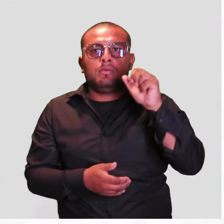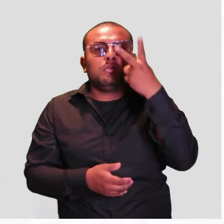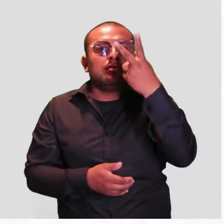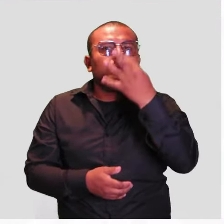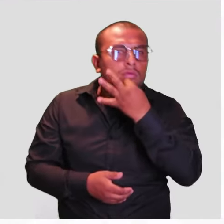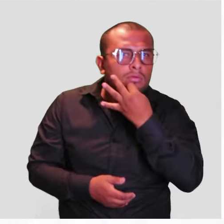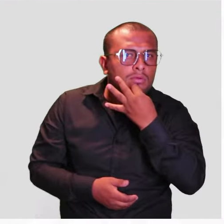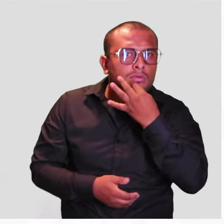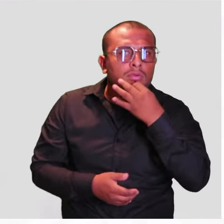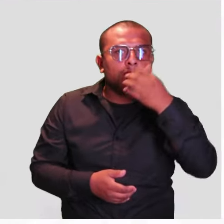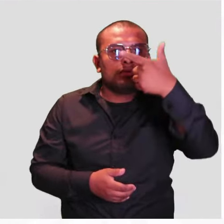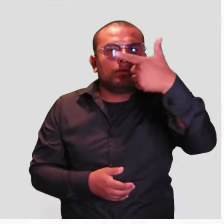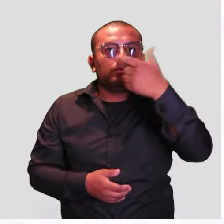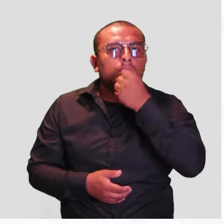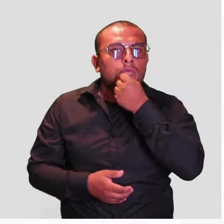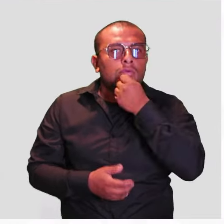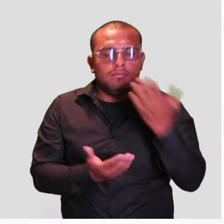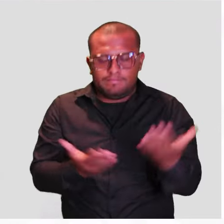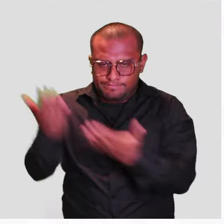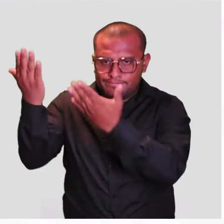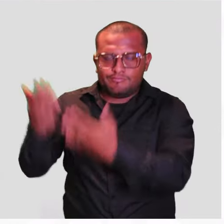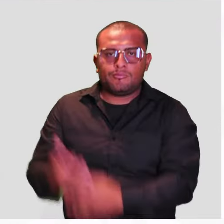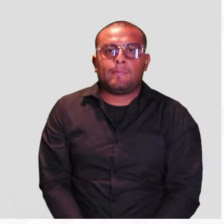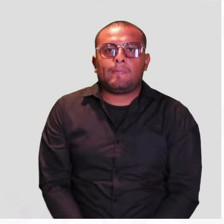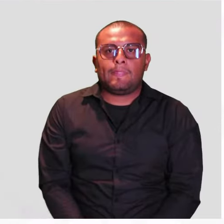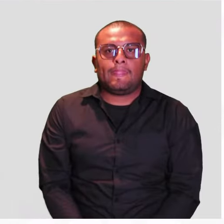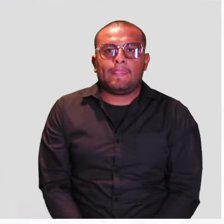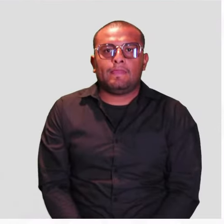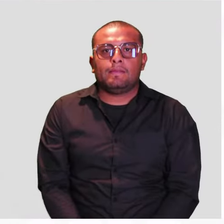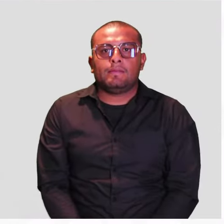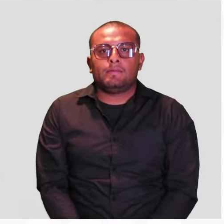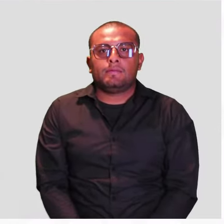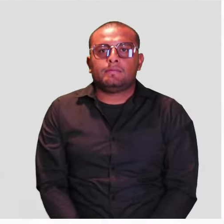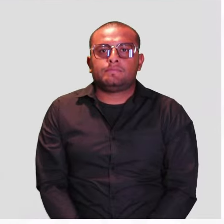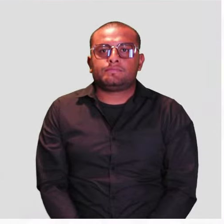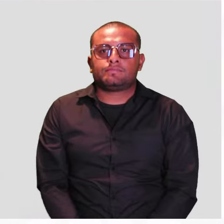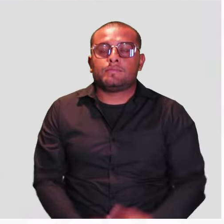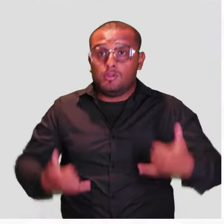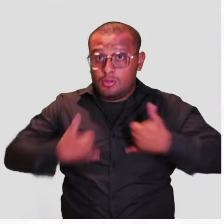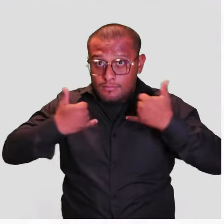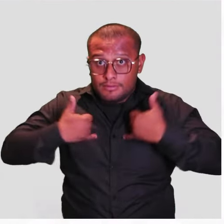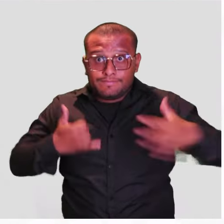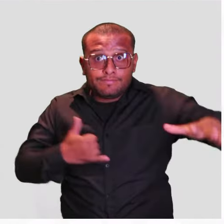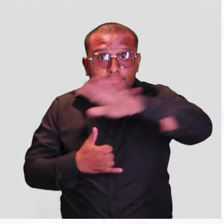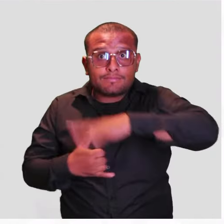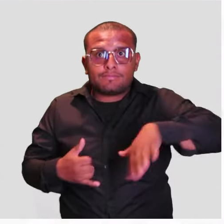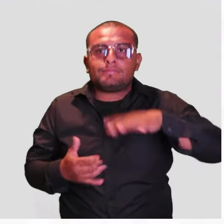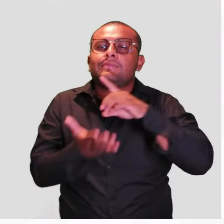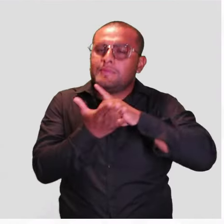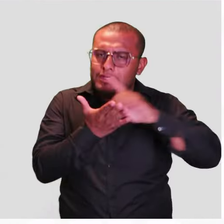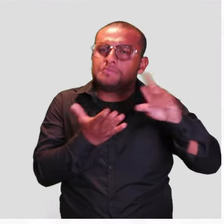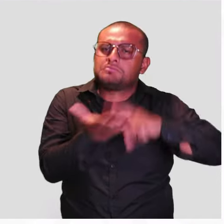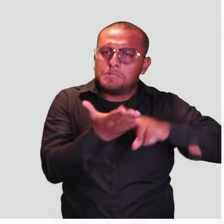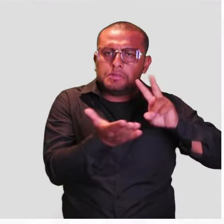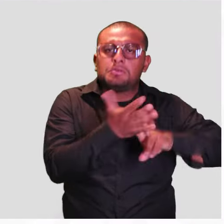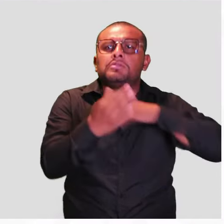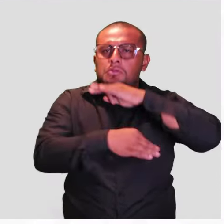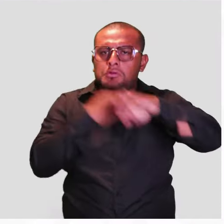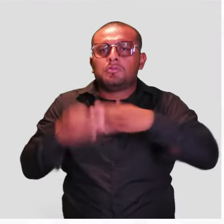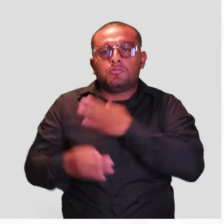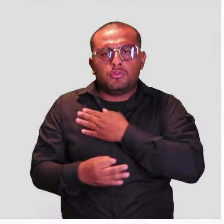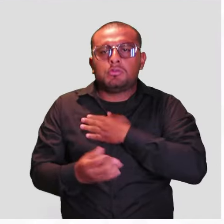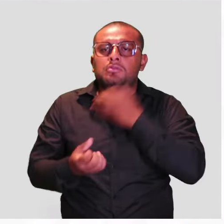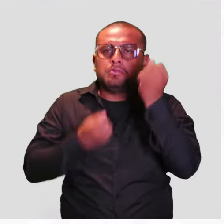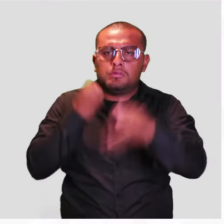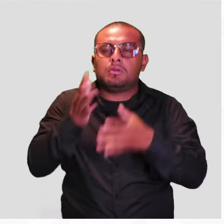2 minutos con 7 segundos de su bolsa de tiempo. La escuchamos, candidata. Que la juventud tenga derecho a todo lo bueno. Reforzaremos el trabajo en prevención de